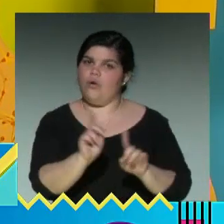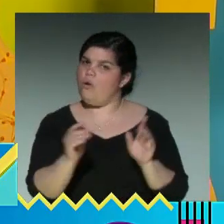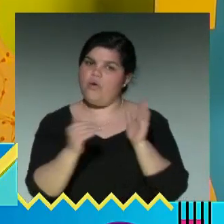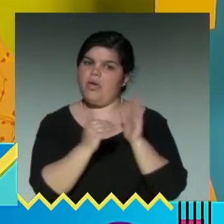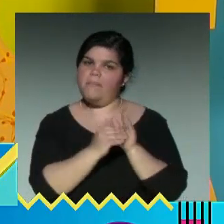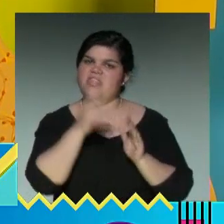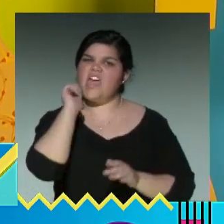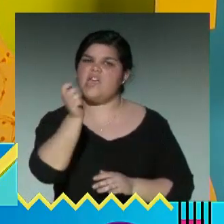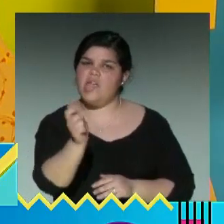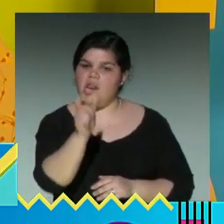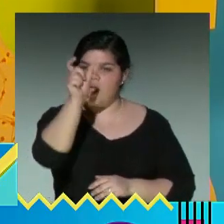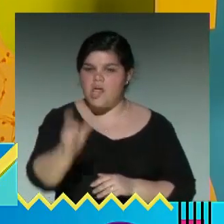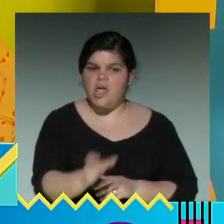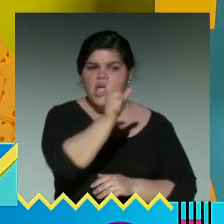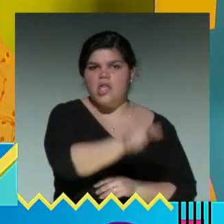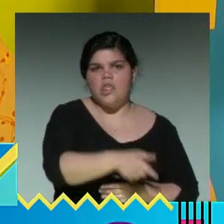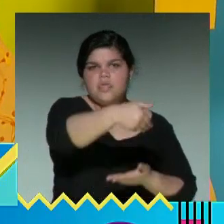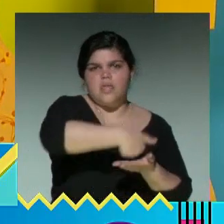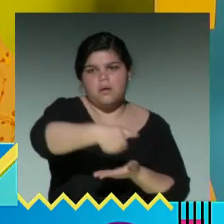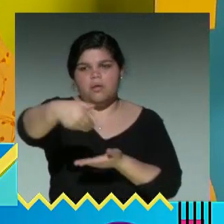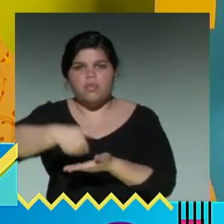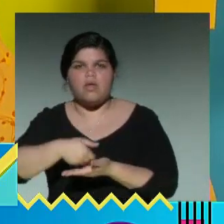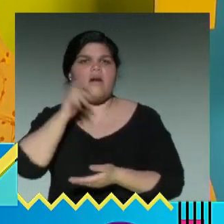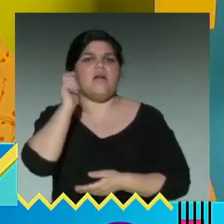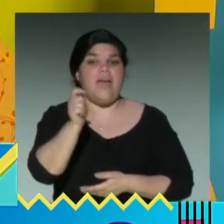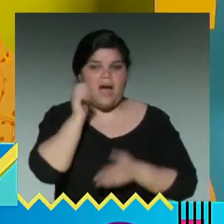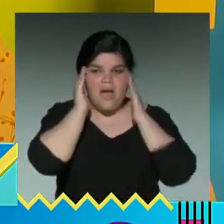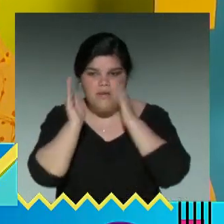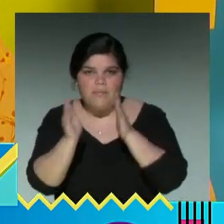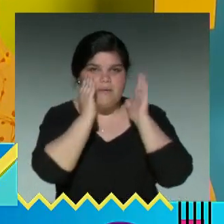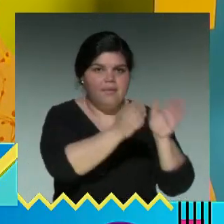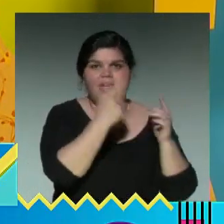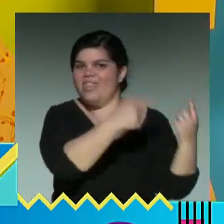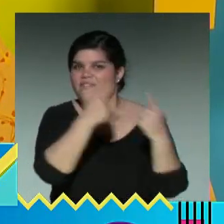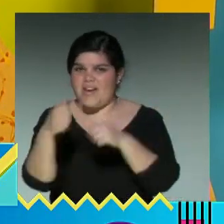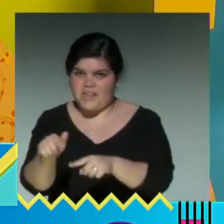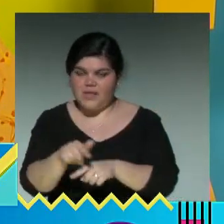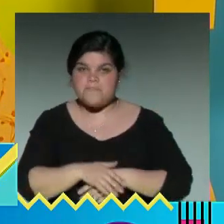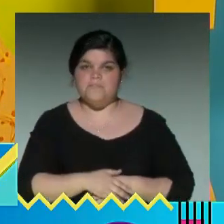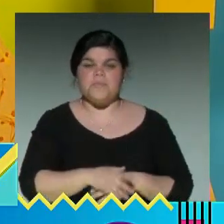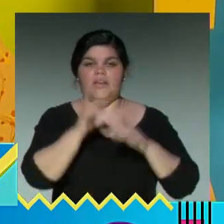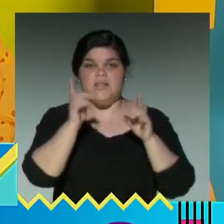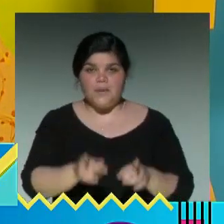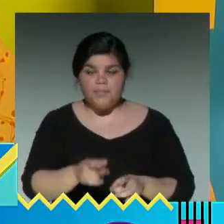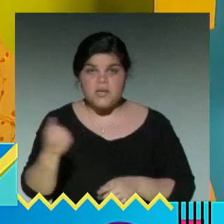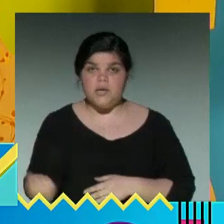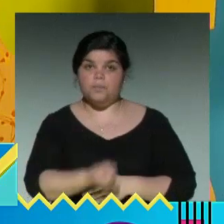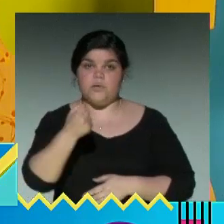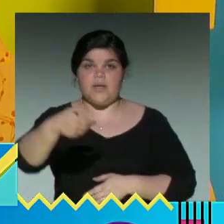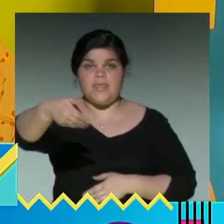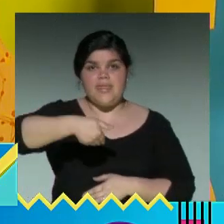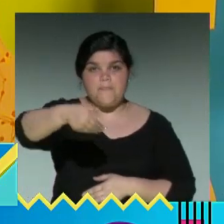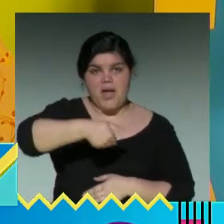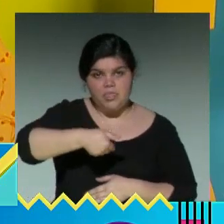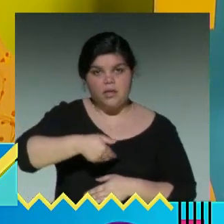es el sujeto de la extensión de que uno habla. Y lo otro que me parece que como demanda o lo